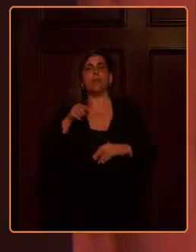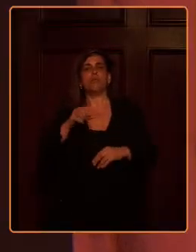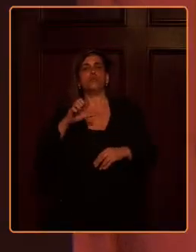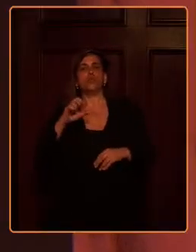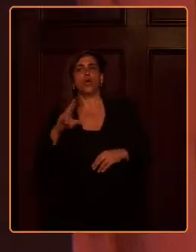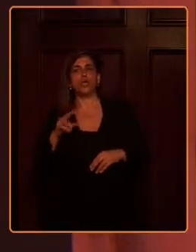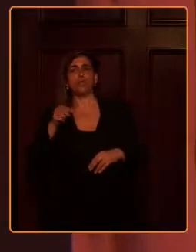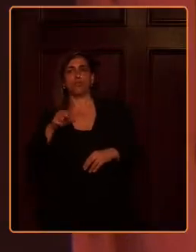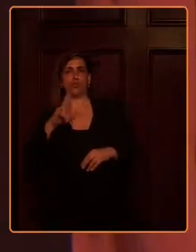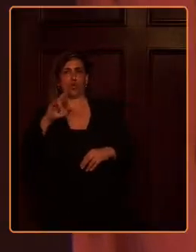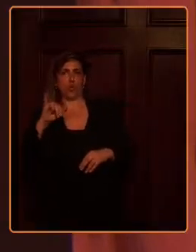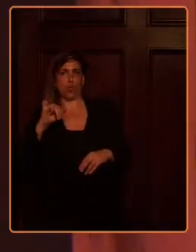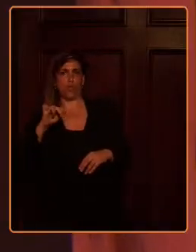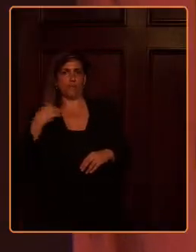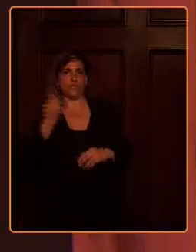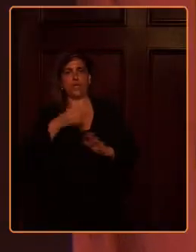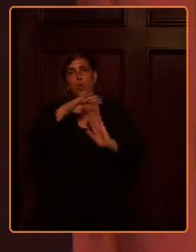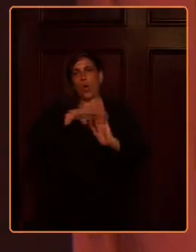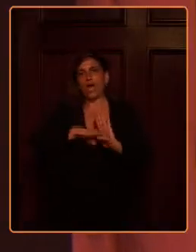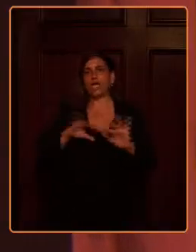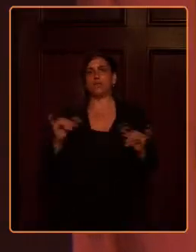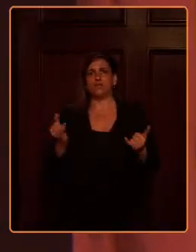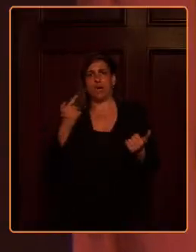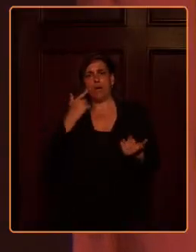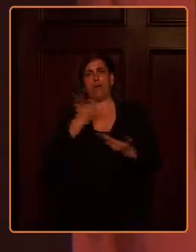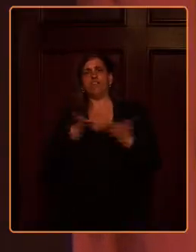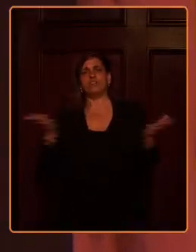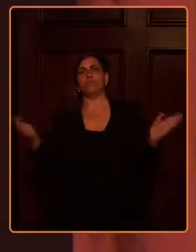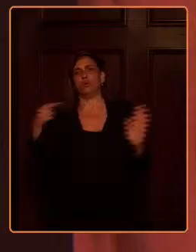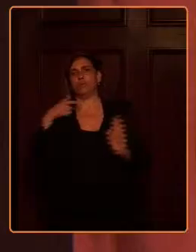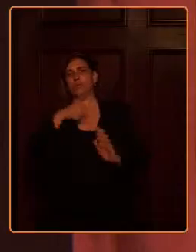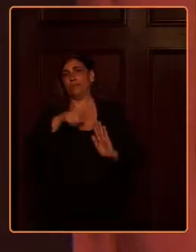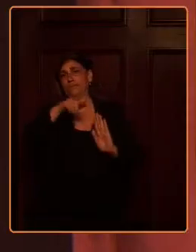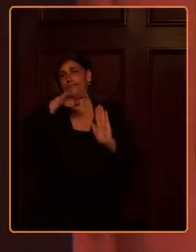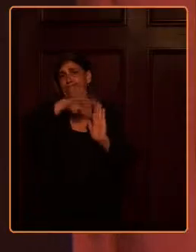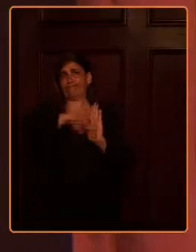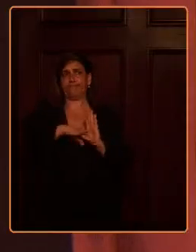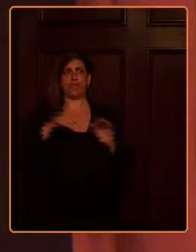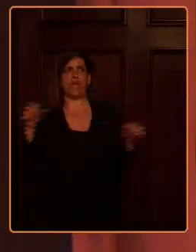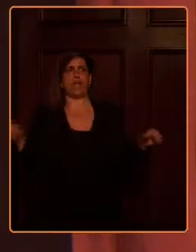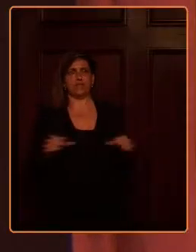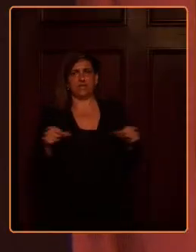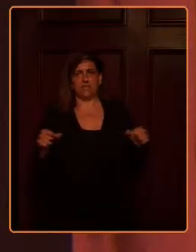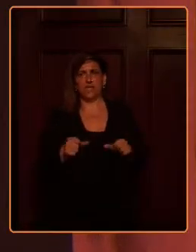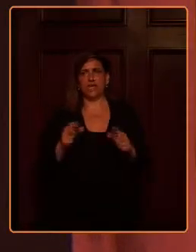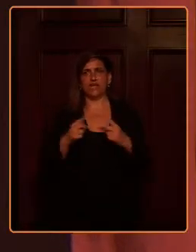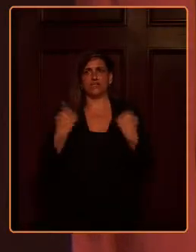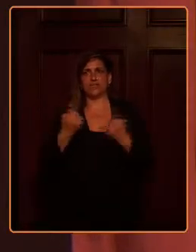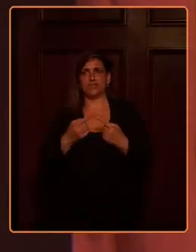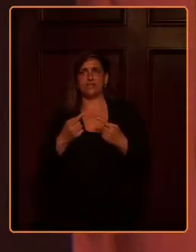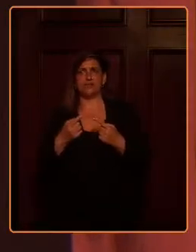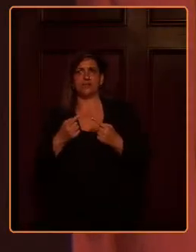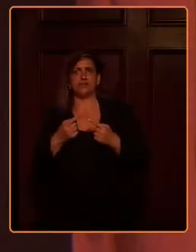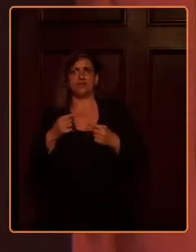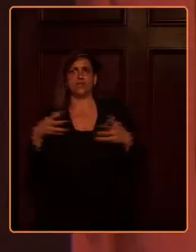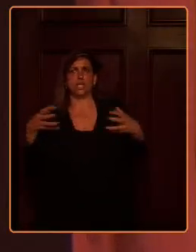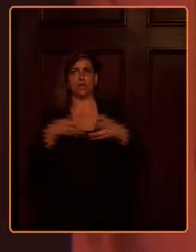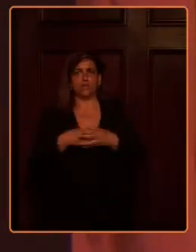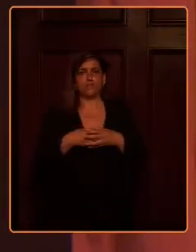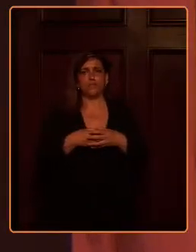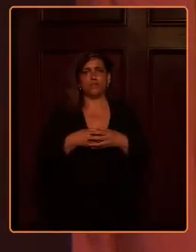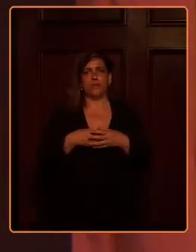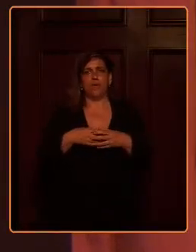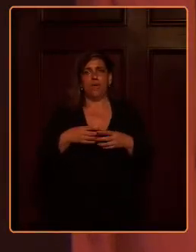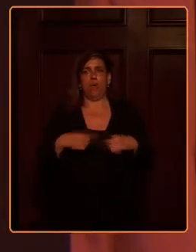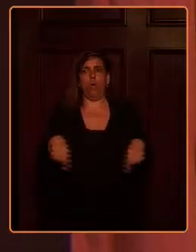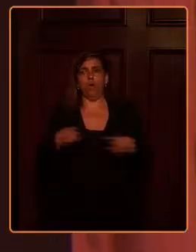ceibal.edu.uy. En la agenda allí van a encontrar señalizadas las actividades a las cuales nos pueden acompañar en vivo o también